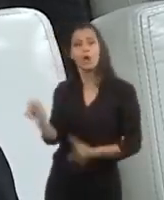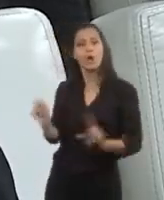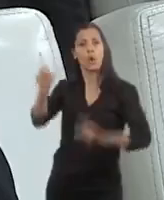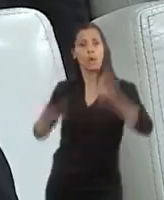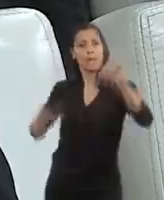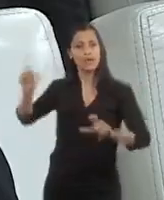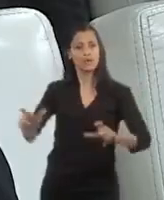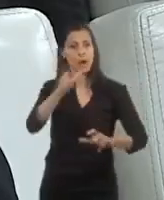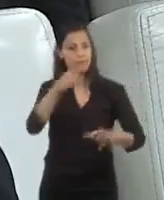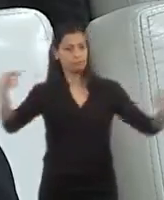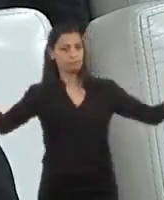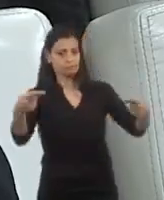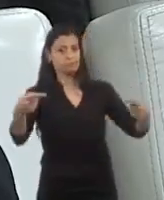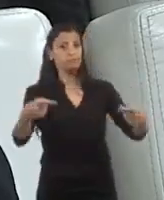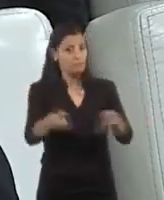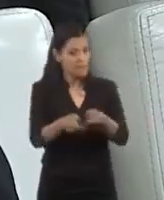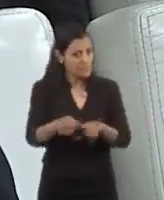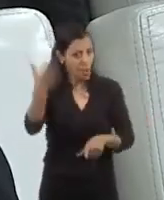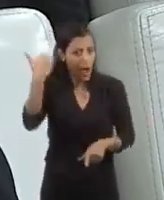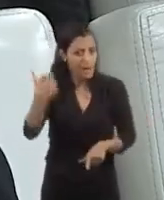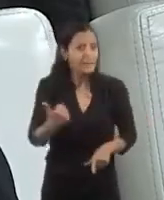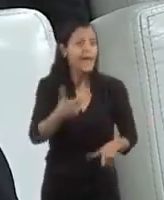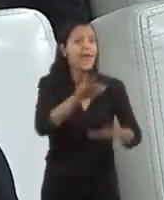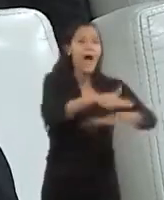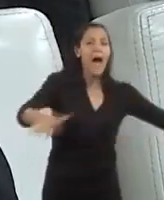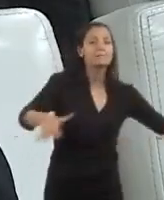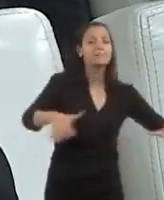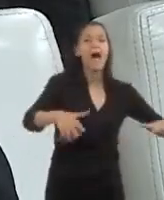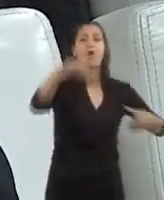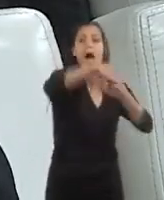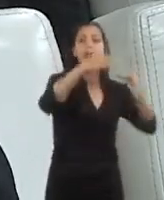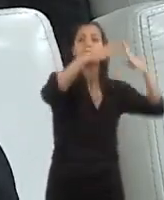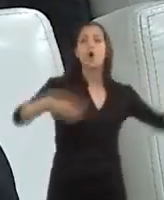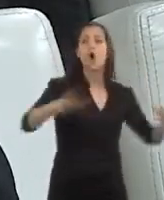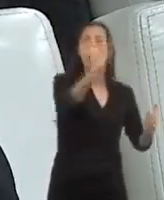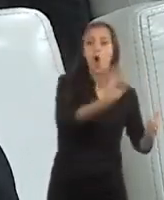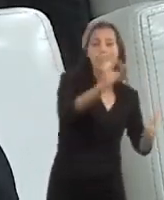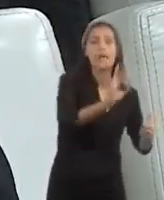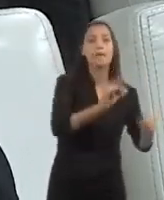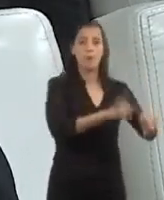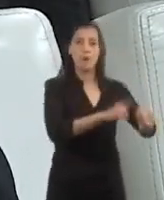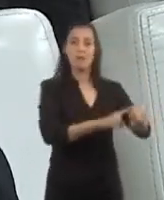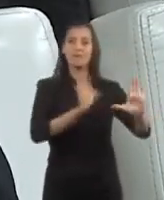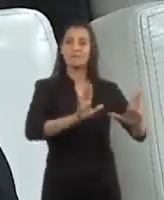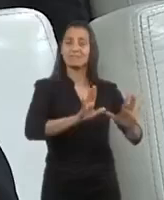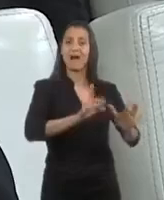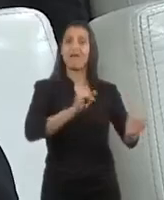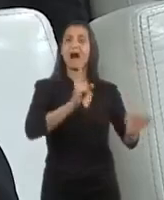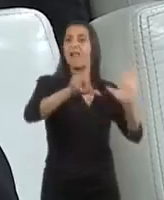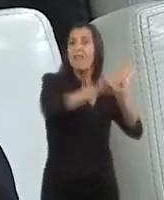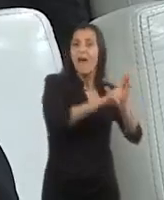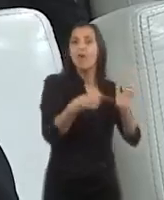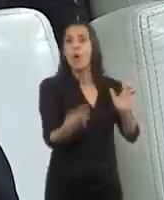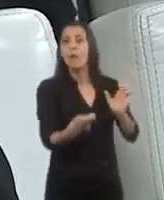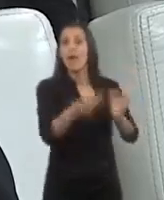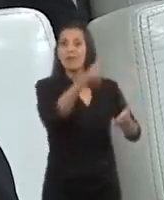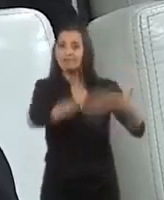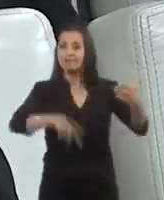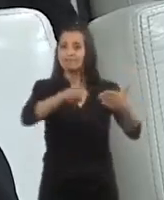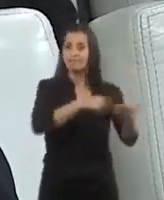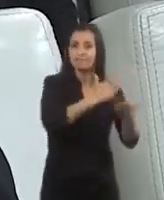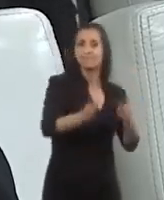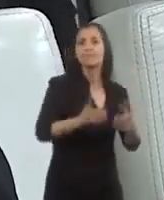esta gestualidades no sé la foto de ayer el asado en Olivos después de del veto a la actualización de jubilaciones puedan ser leídas de alguna forma